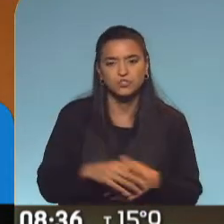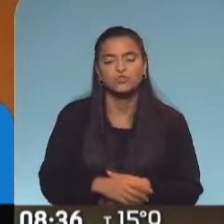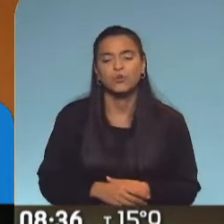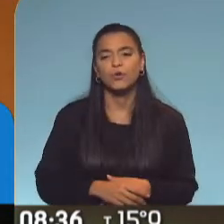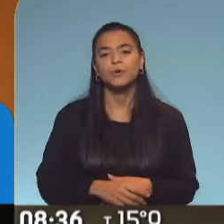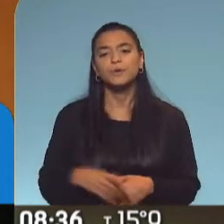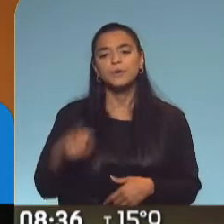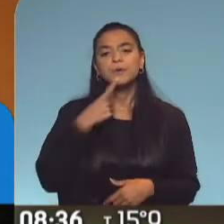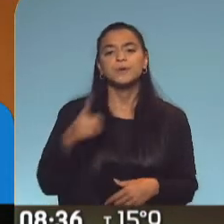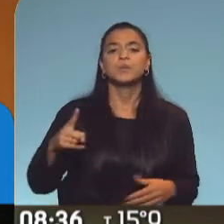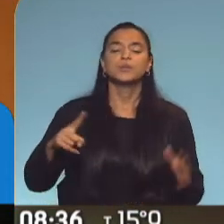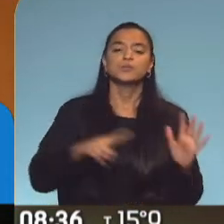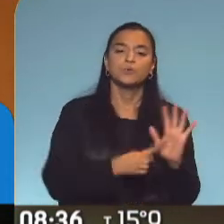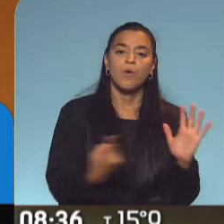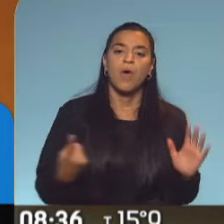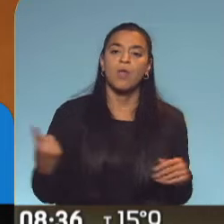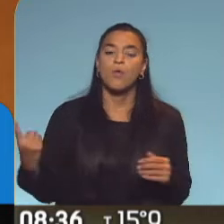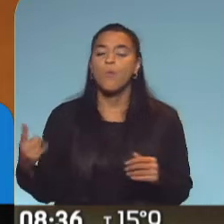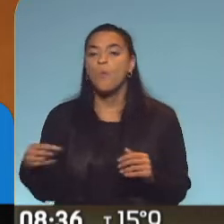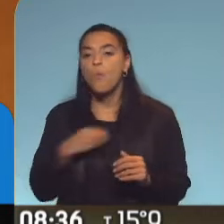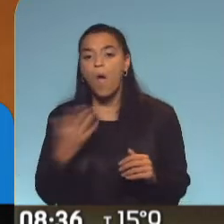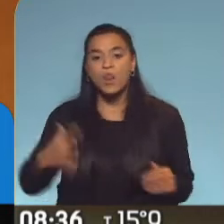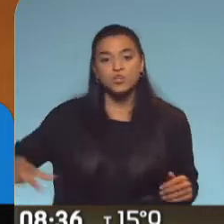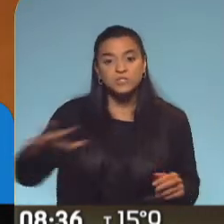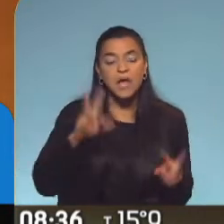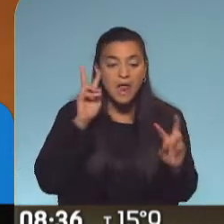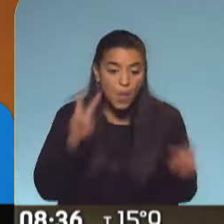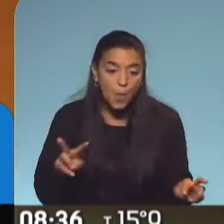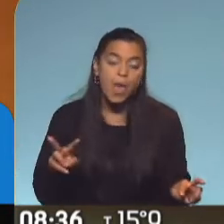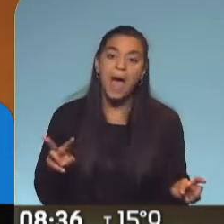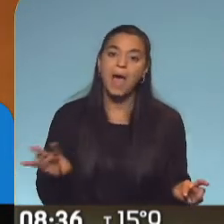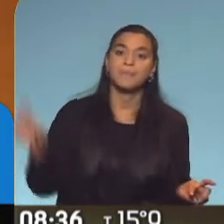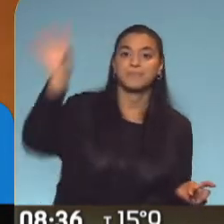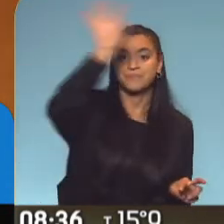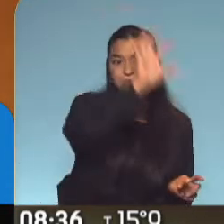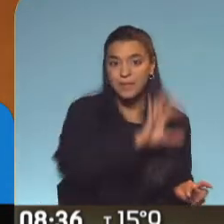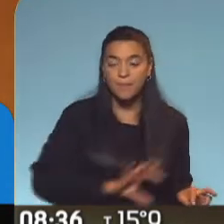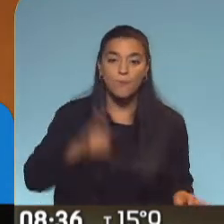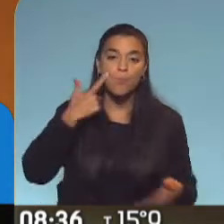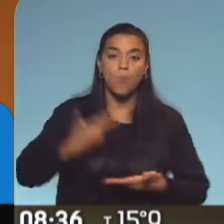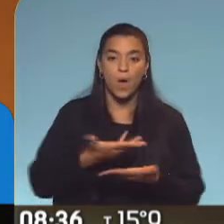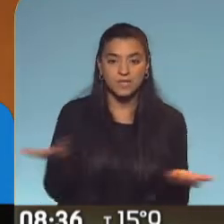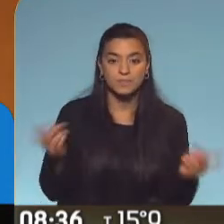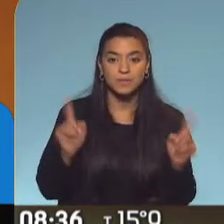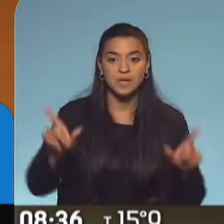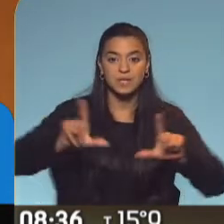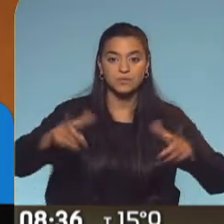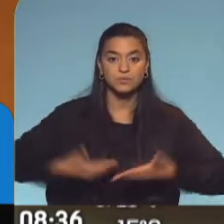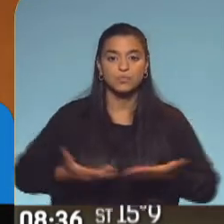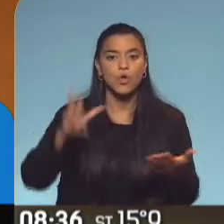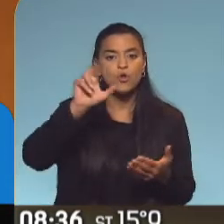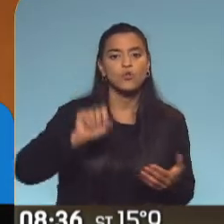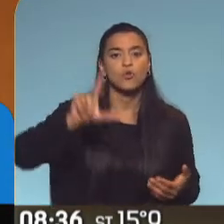Buenos Aires, el Gran Buenos Aires, es una vidriera, ¿no?, de mucho de lo que ocurre en la Argentina. Pero nosotros, y acá la televisión pública tiene un